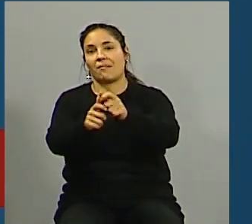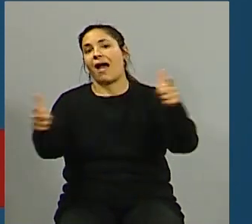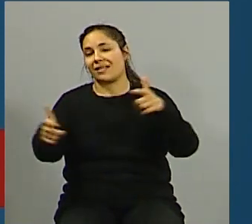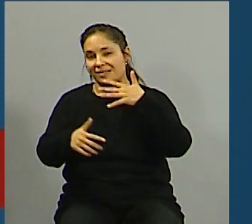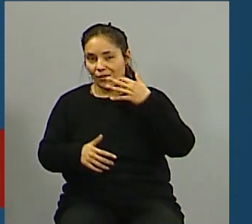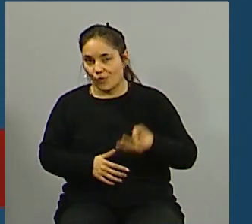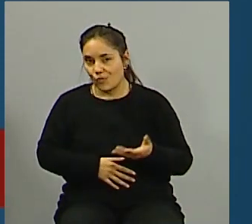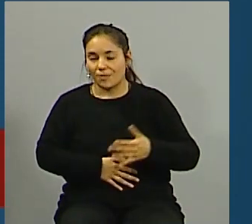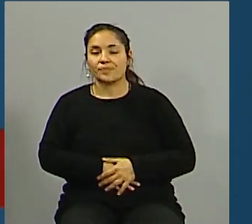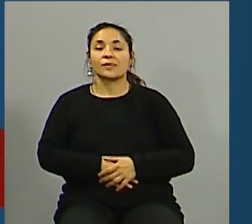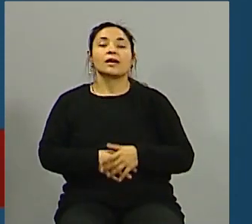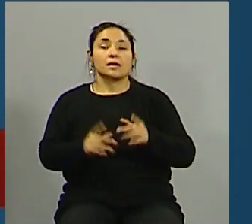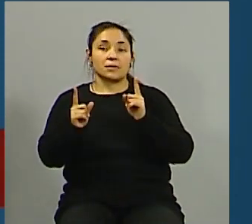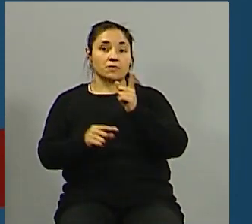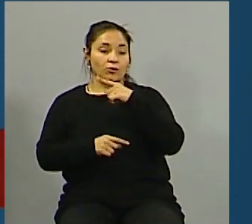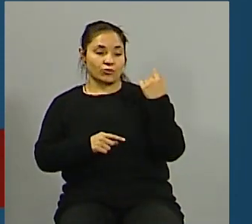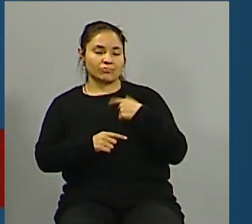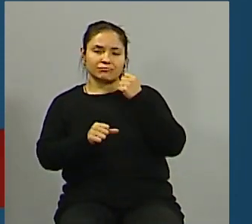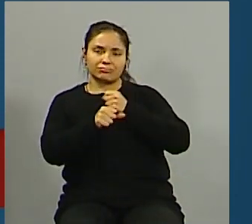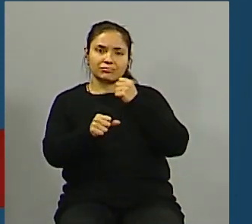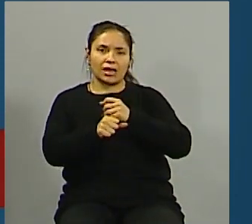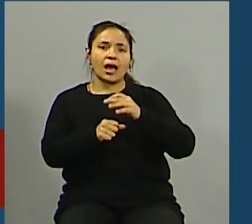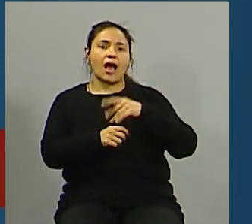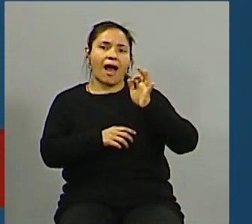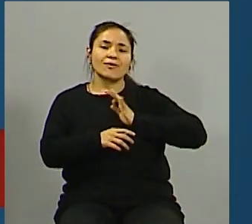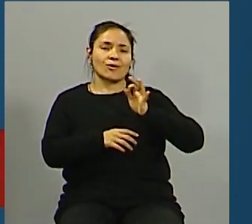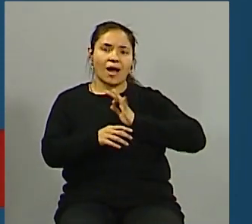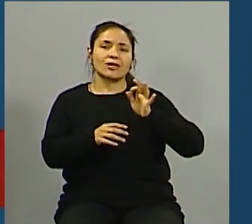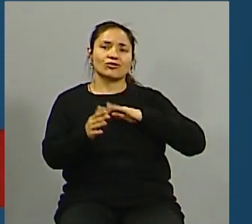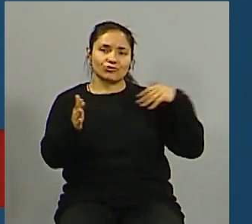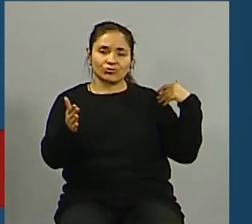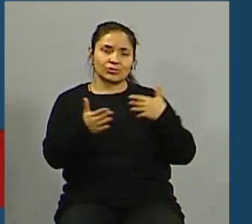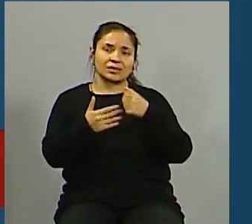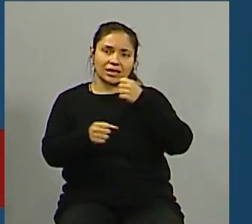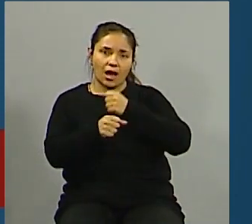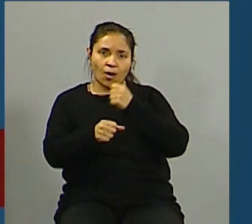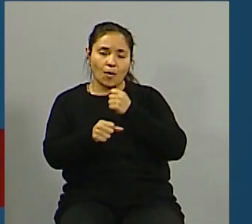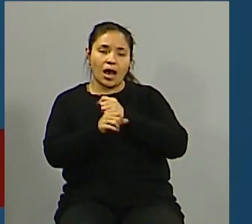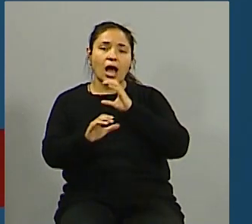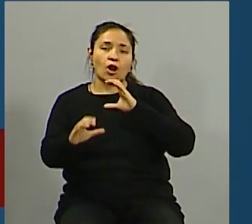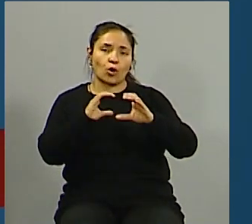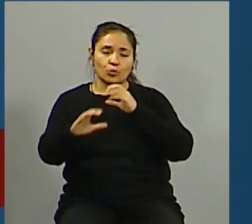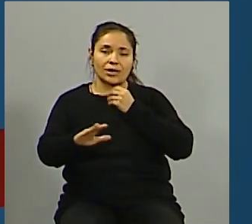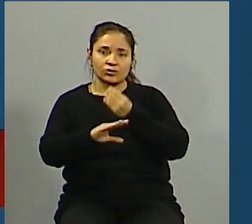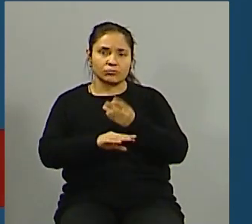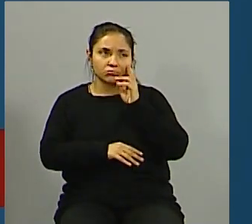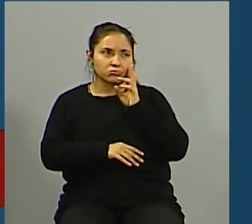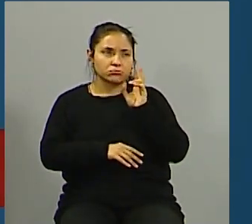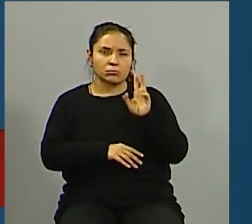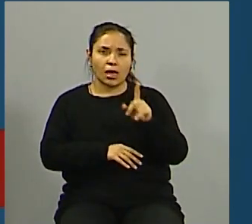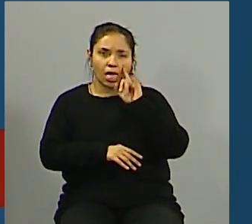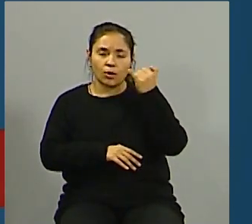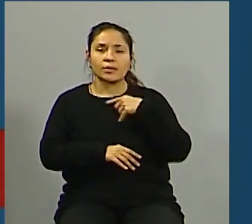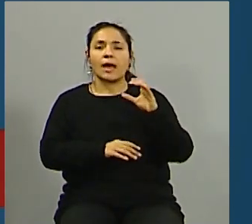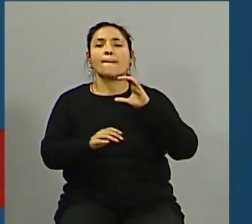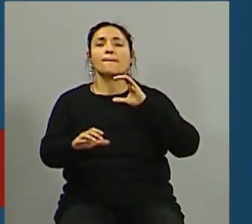digo, nosotros uno que trabaja en medios hace ya varias décadas, vamos a decir así, ha visto cómo el rol de los